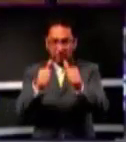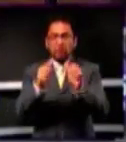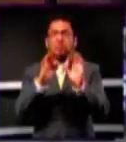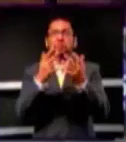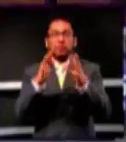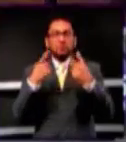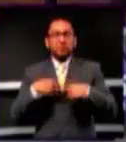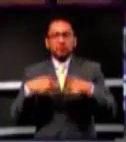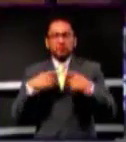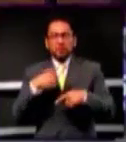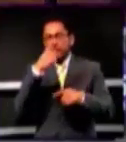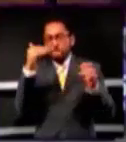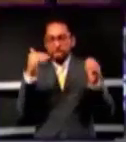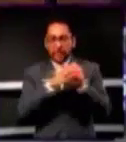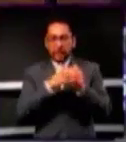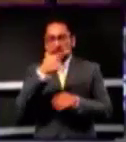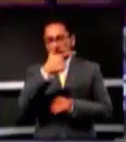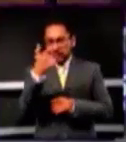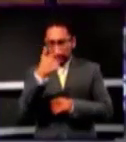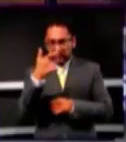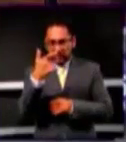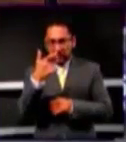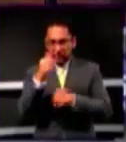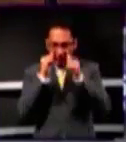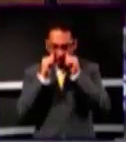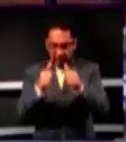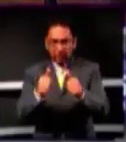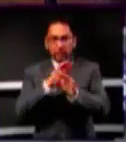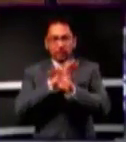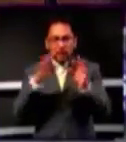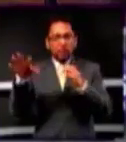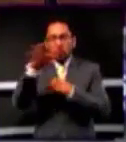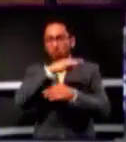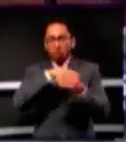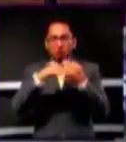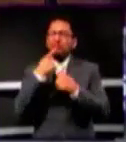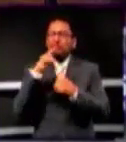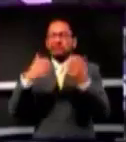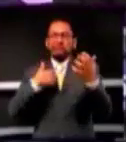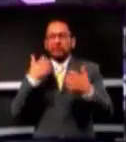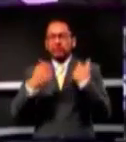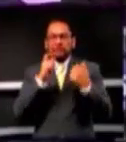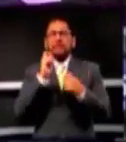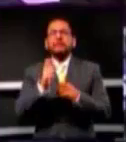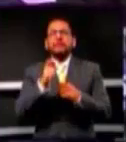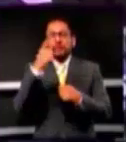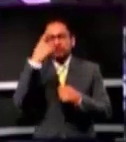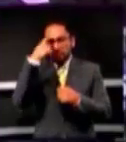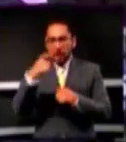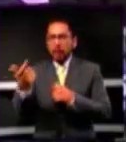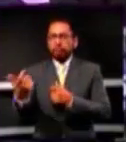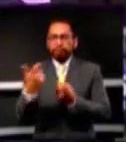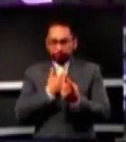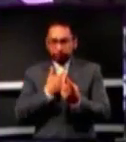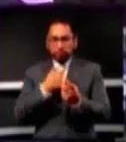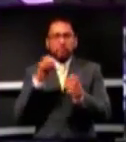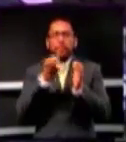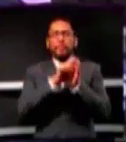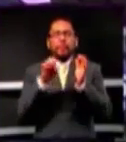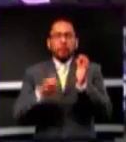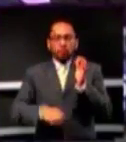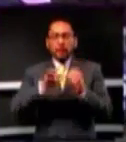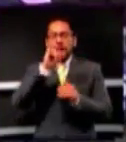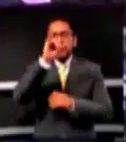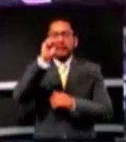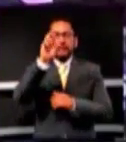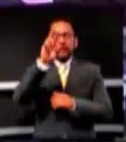de 1,700 contribuyentes. Uh-huh. Y de la mayoría de las quejas están relacionadas con devoluciones, por ejemplo, del impuesto sobre